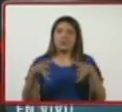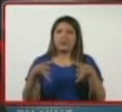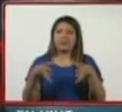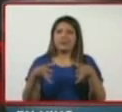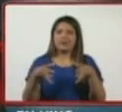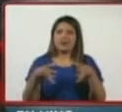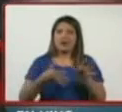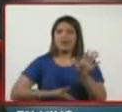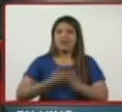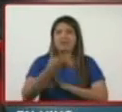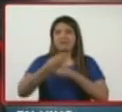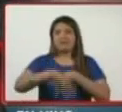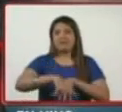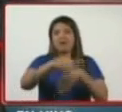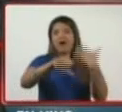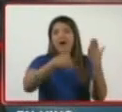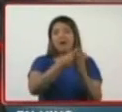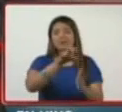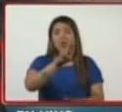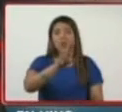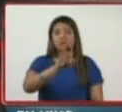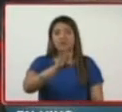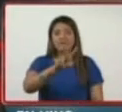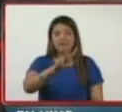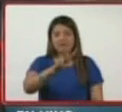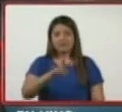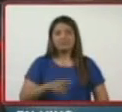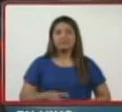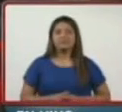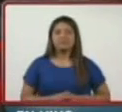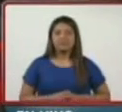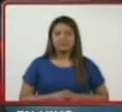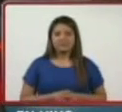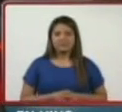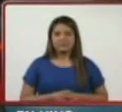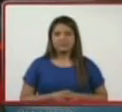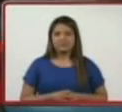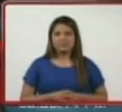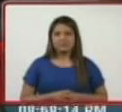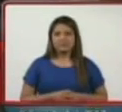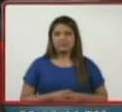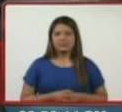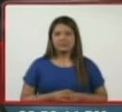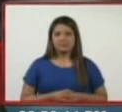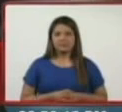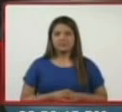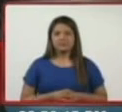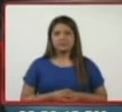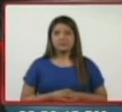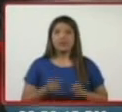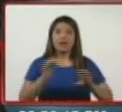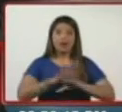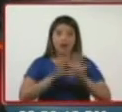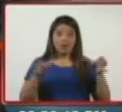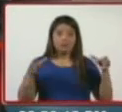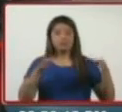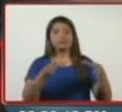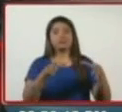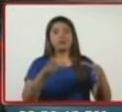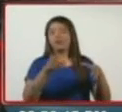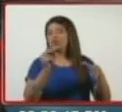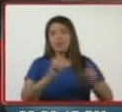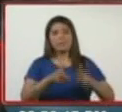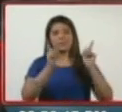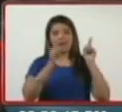trasladó, bueno, hasta la Universidad Central de Venezuela. De allí está, por supuesto, una concentración no autorizada, quería